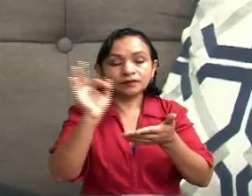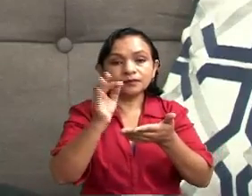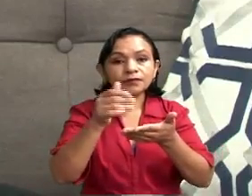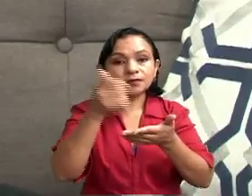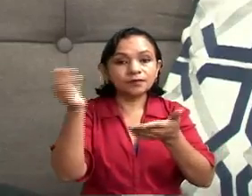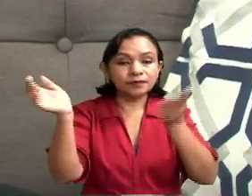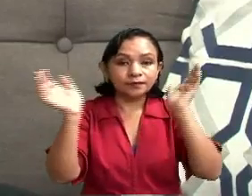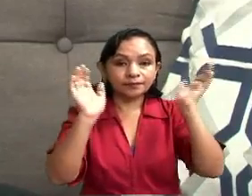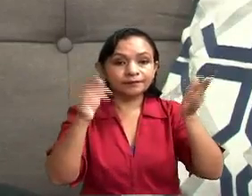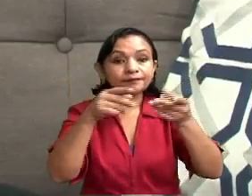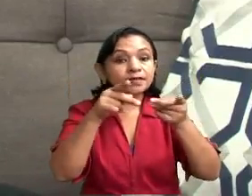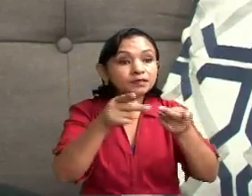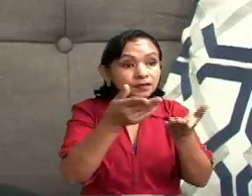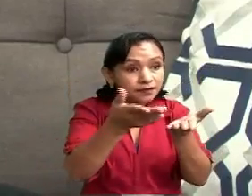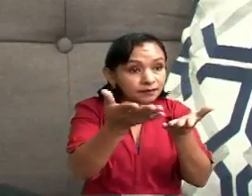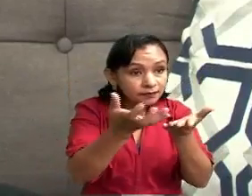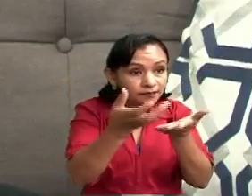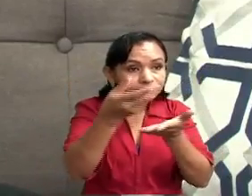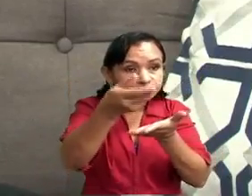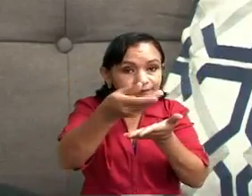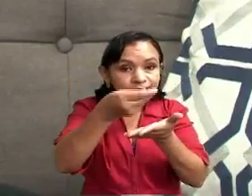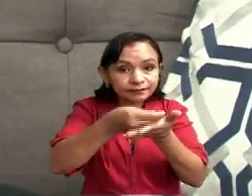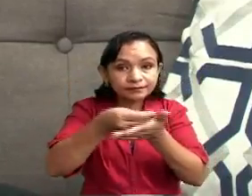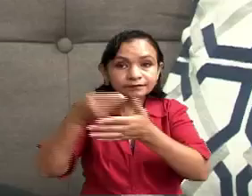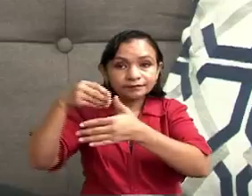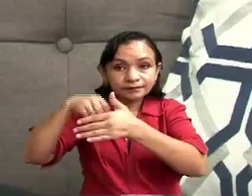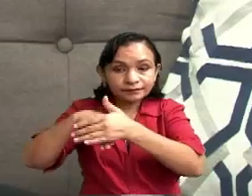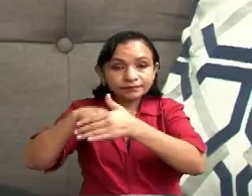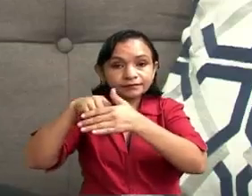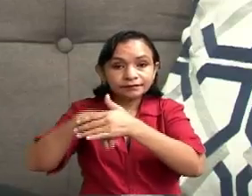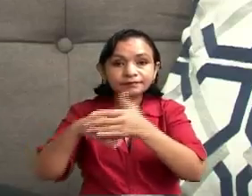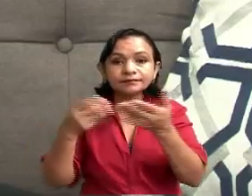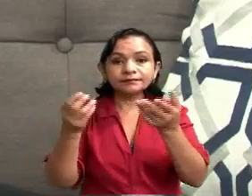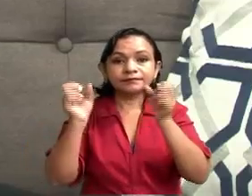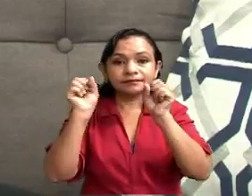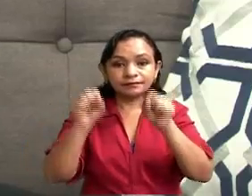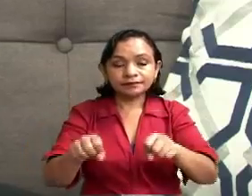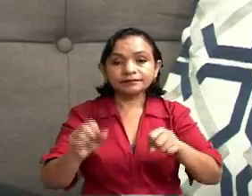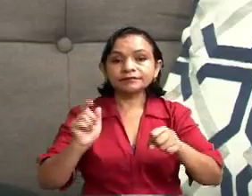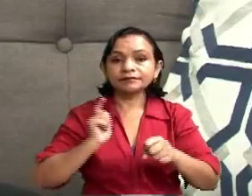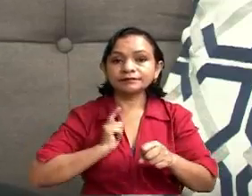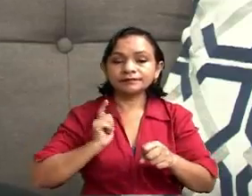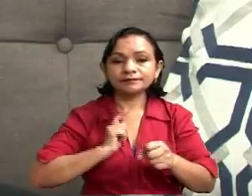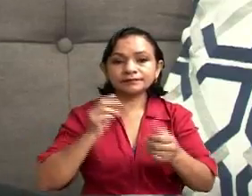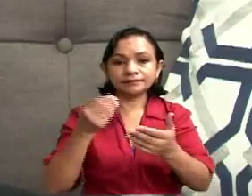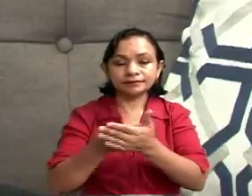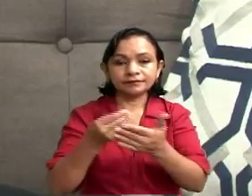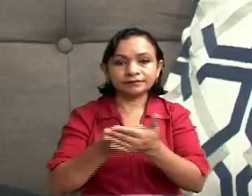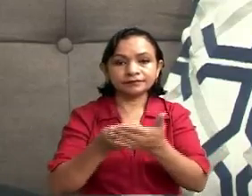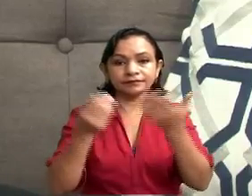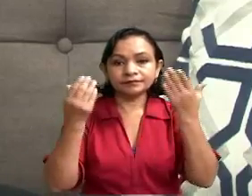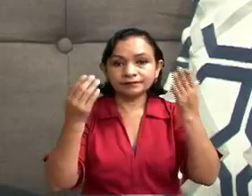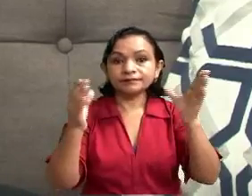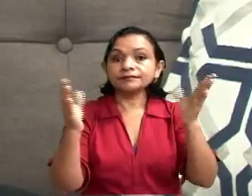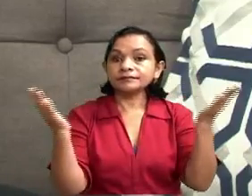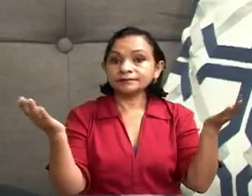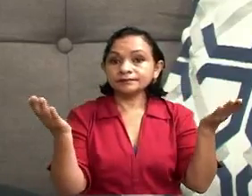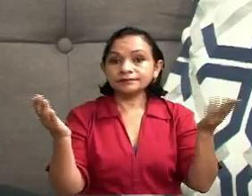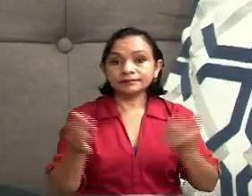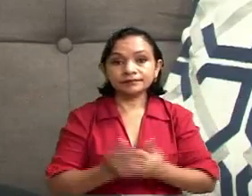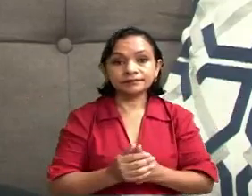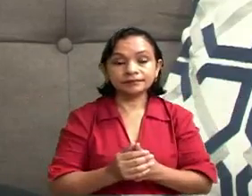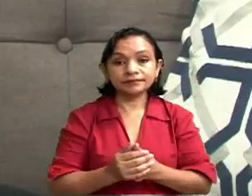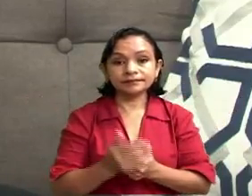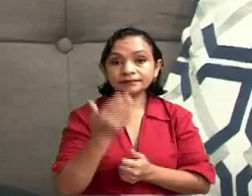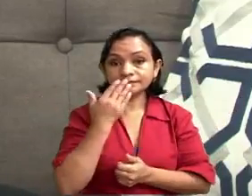través de letras de cambio, para que estos ahorrantes que retiraron su fondo pudiesen comprar letras a